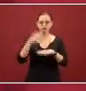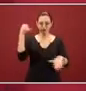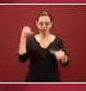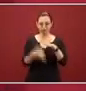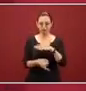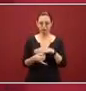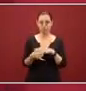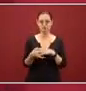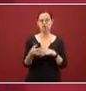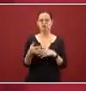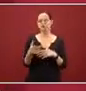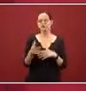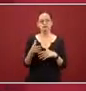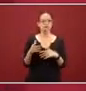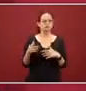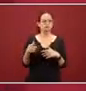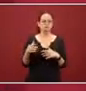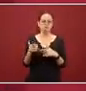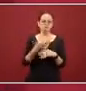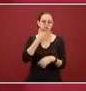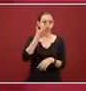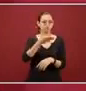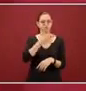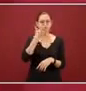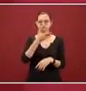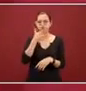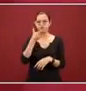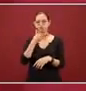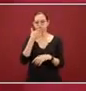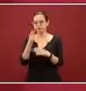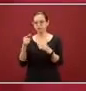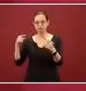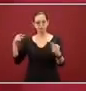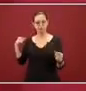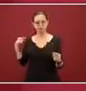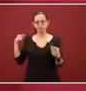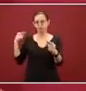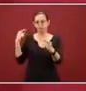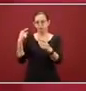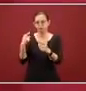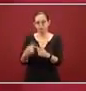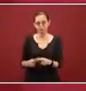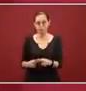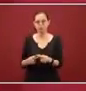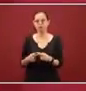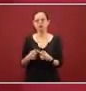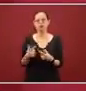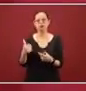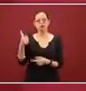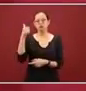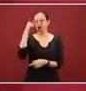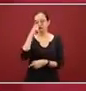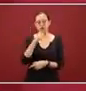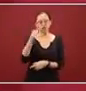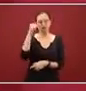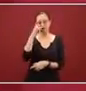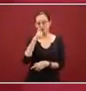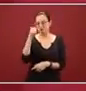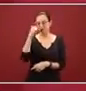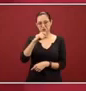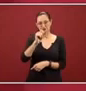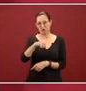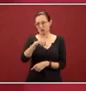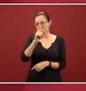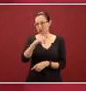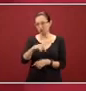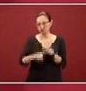además clásicamente han sido los que han enfrentado como una primera línea de defensa para